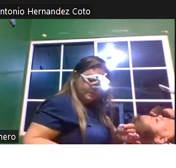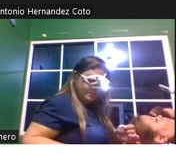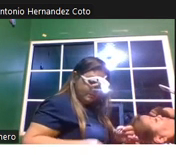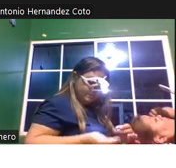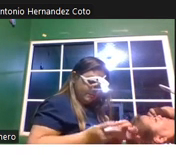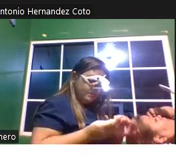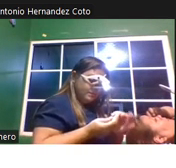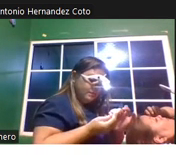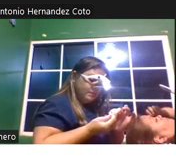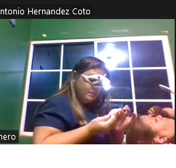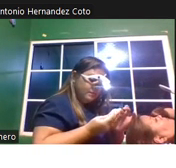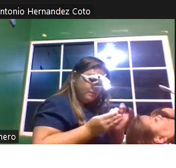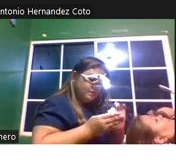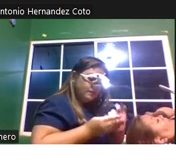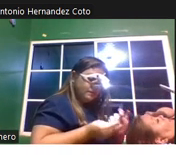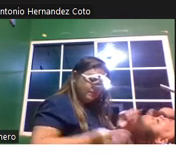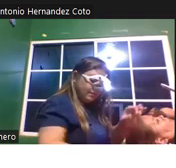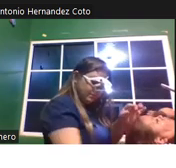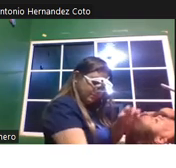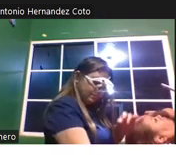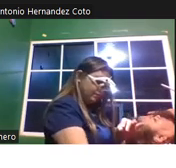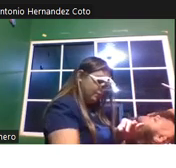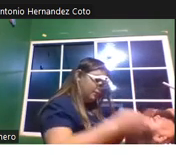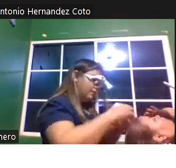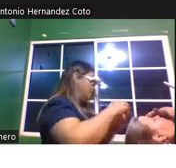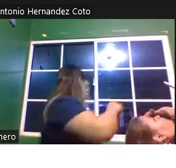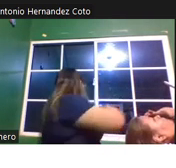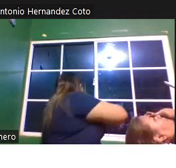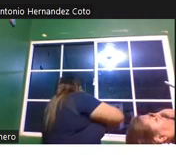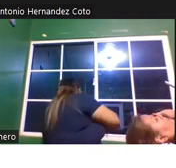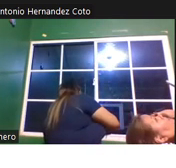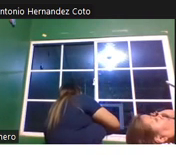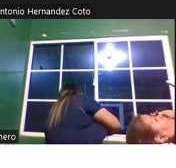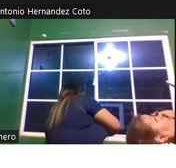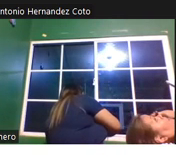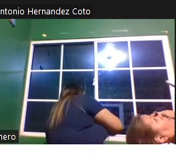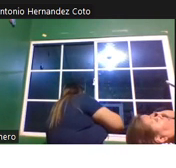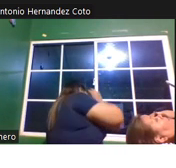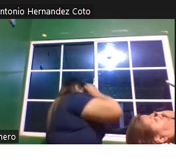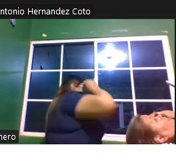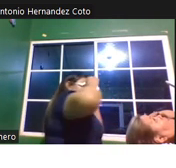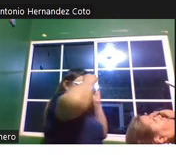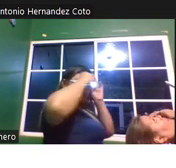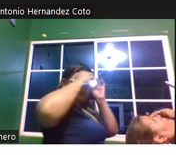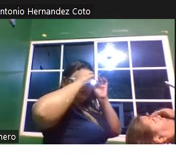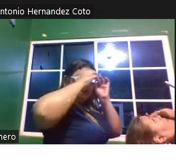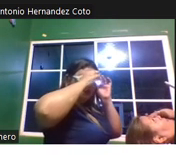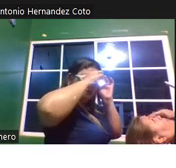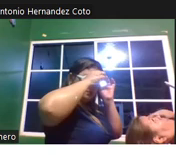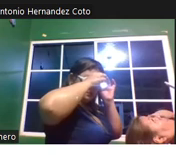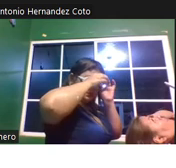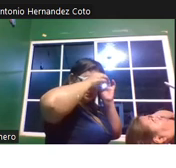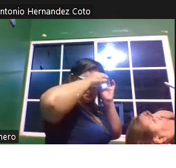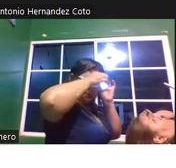mejora directamente a través del proceso que tengo? Bueno, si no vendemos lo suficiente, cambiamos la